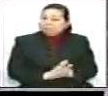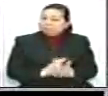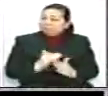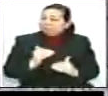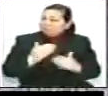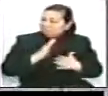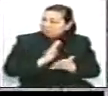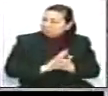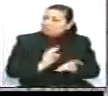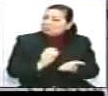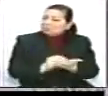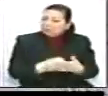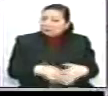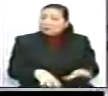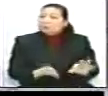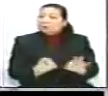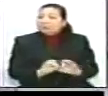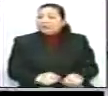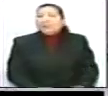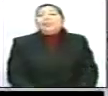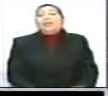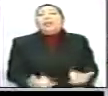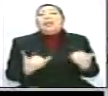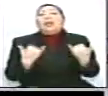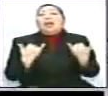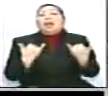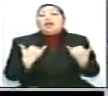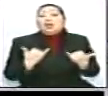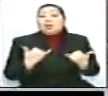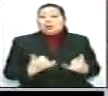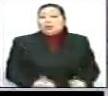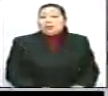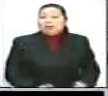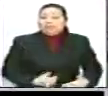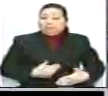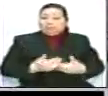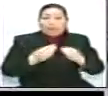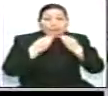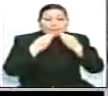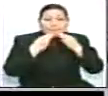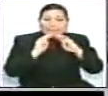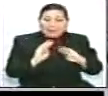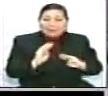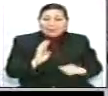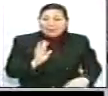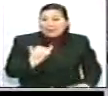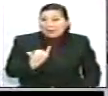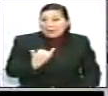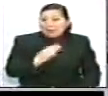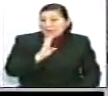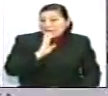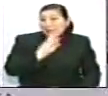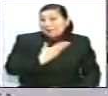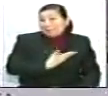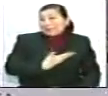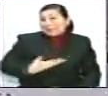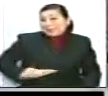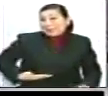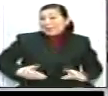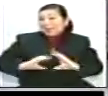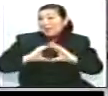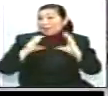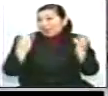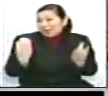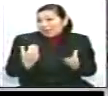creo que lo más importante en este momento es seguir el mensaje que ha dado el presidente del Congreso, en el